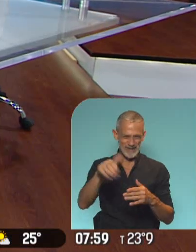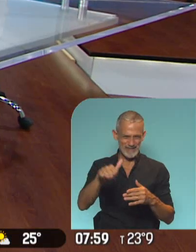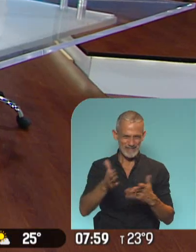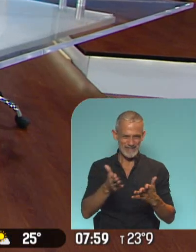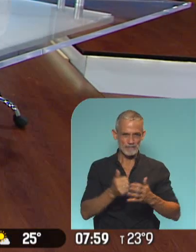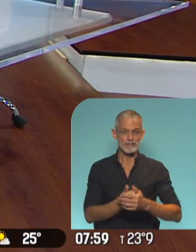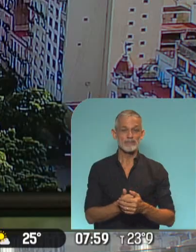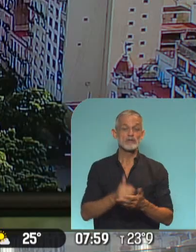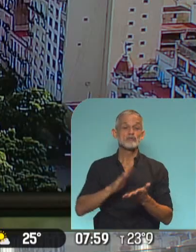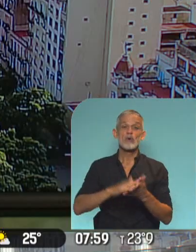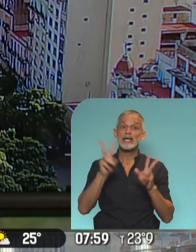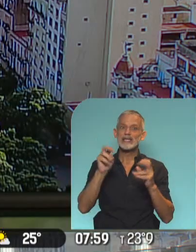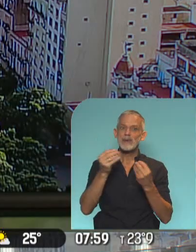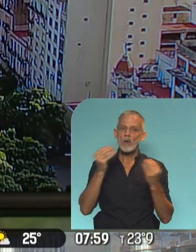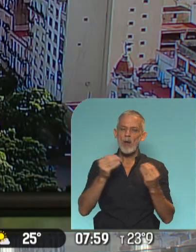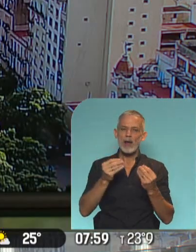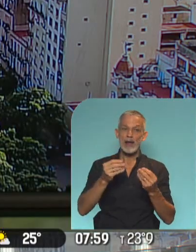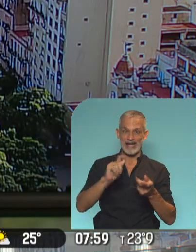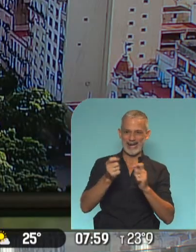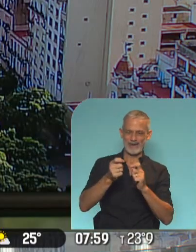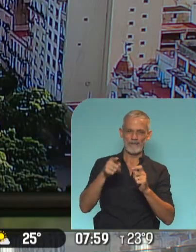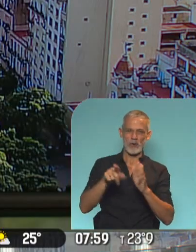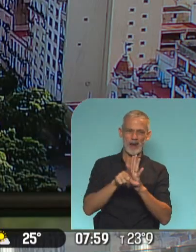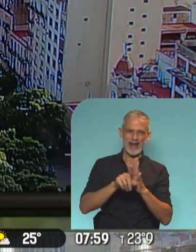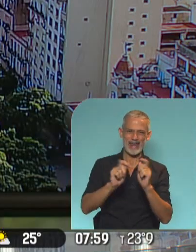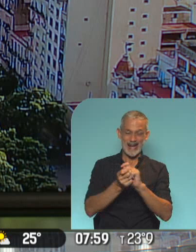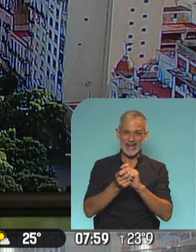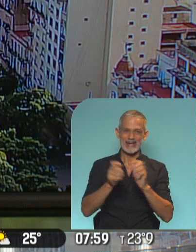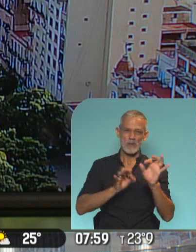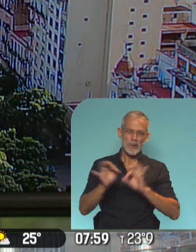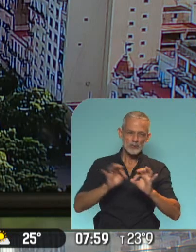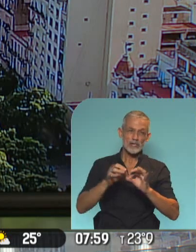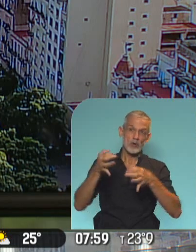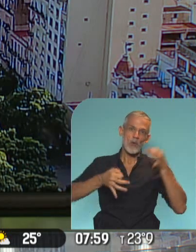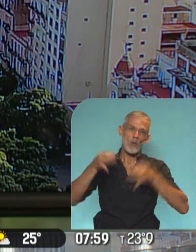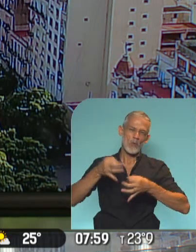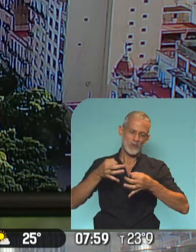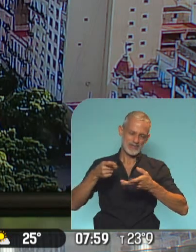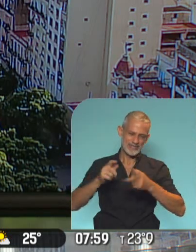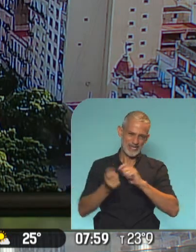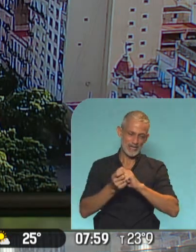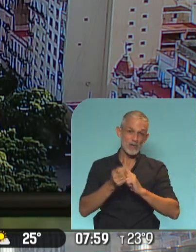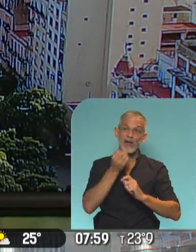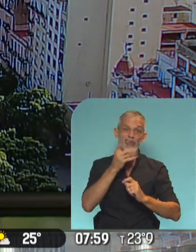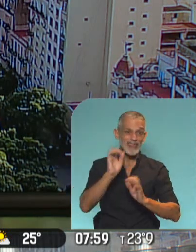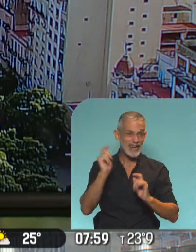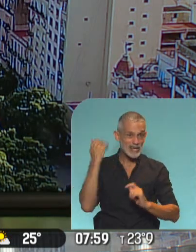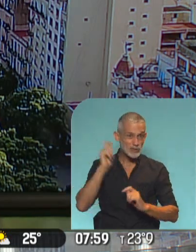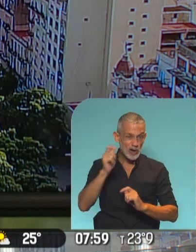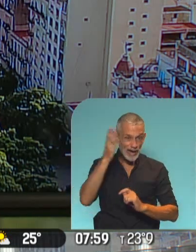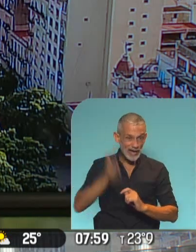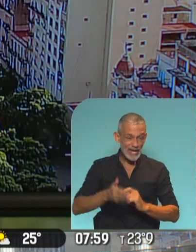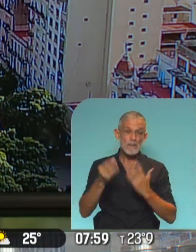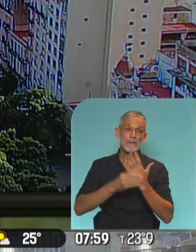nada más sobre lo que es la reforma judicial, claro, sobre este tema que ha generado tanta polémica y sobre el que hizo declaraciones en las últimas horas